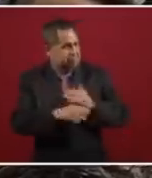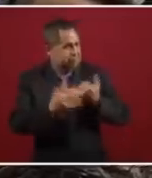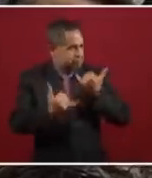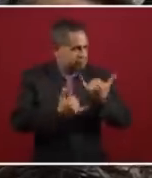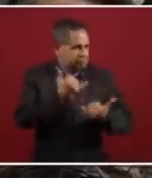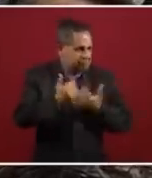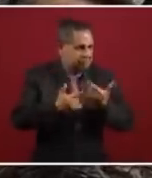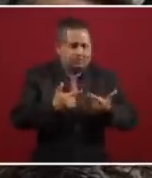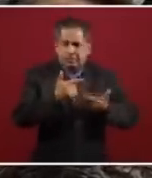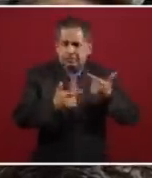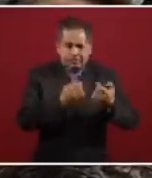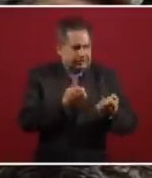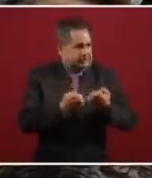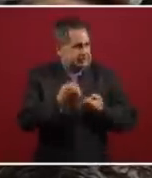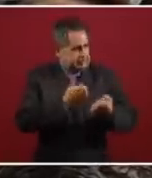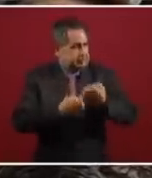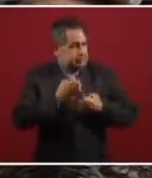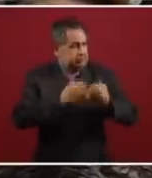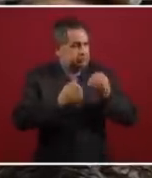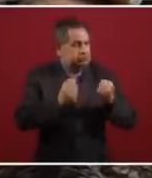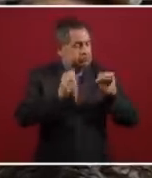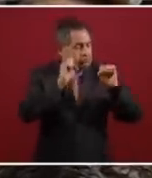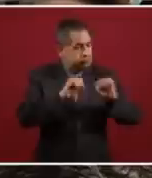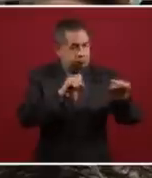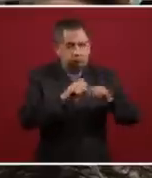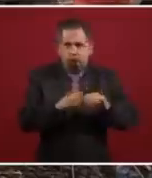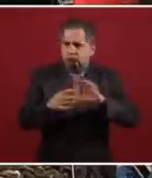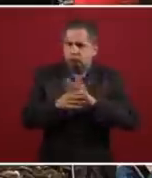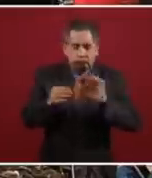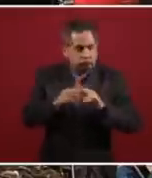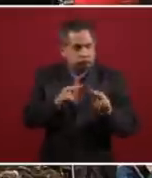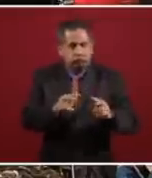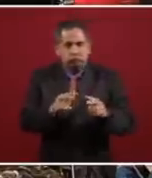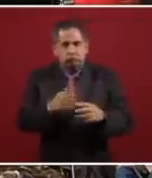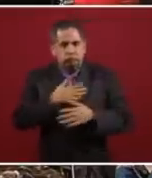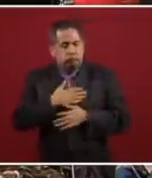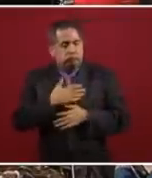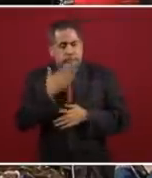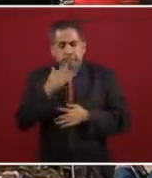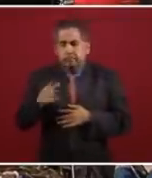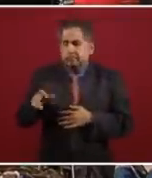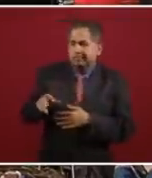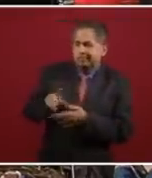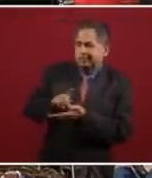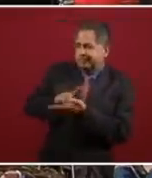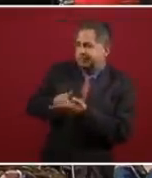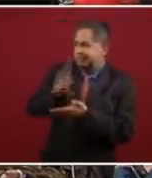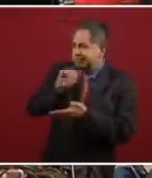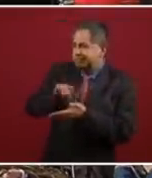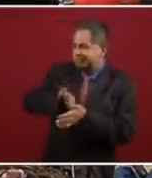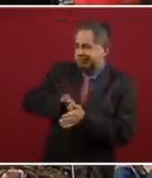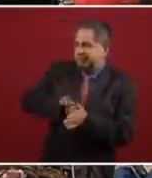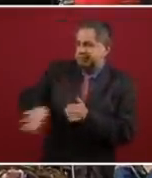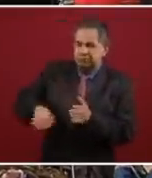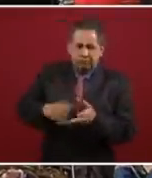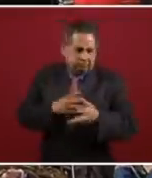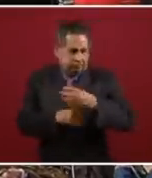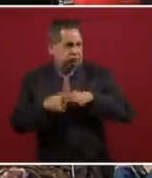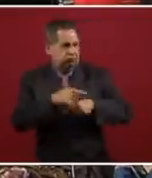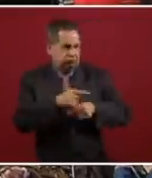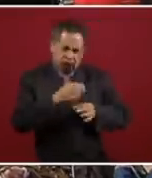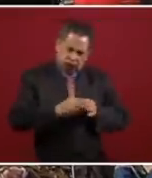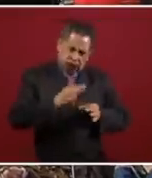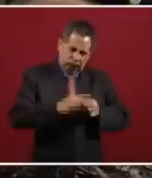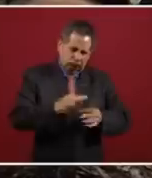encuentran en él, en su manera de hacer ejercicio, una manera de rechazar los malos hábitos y sustituirlos por disciplina